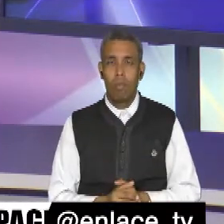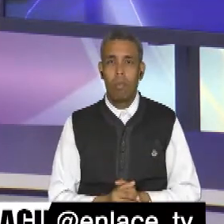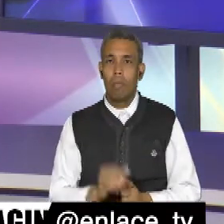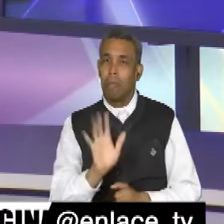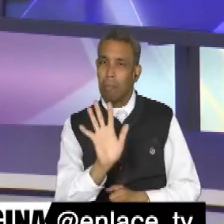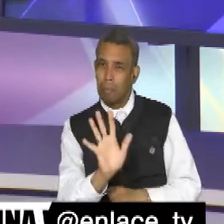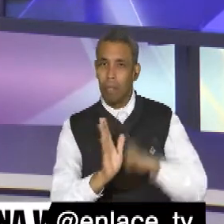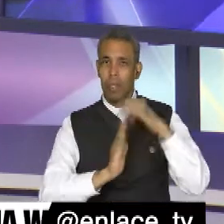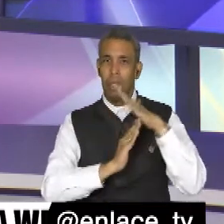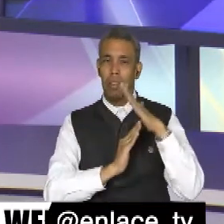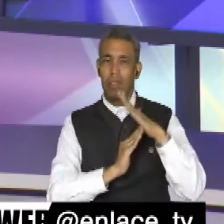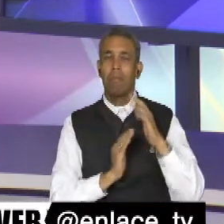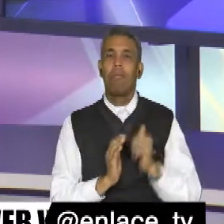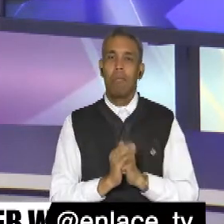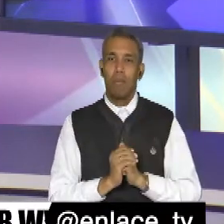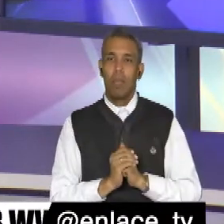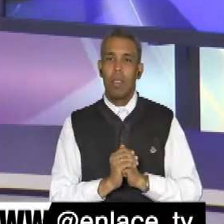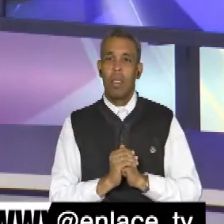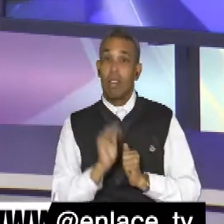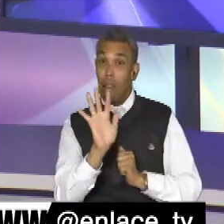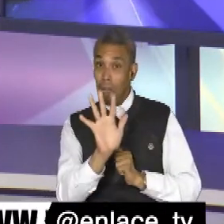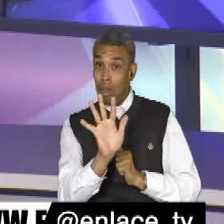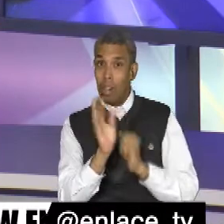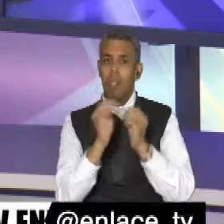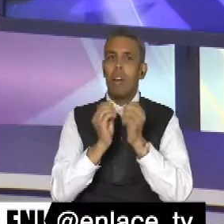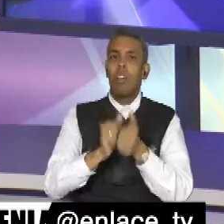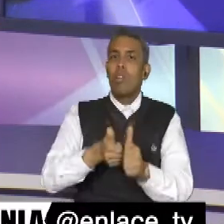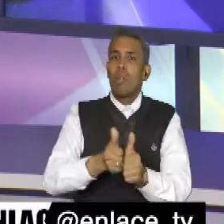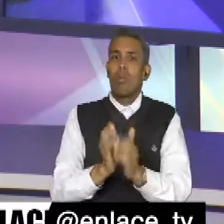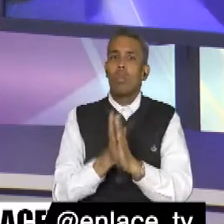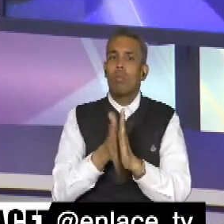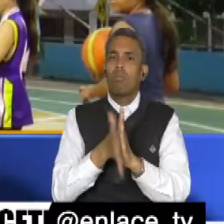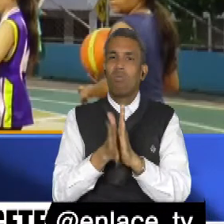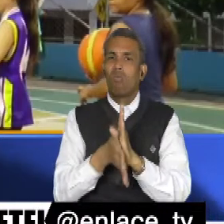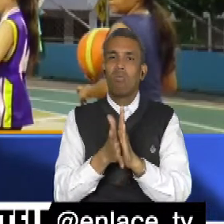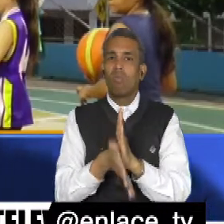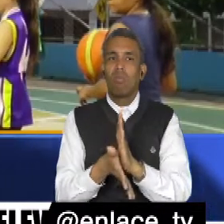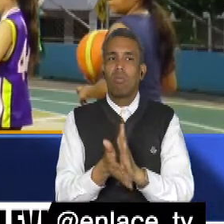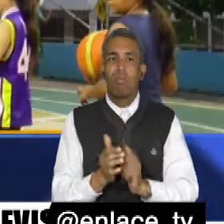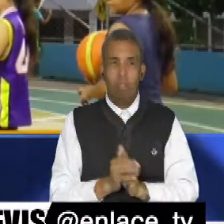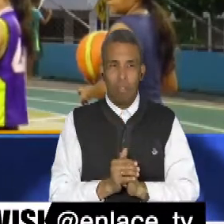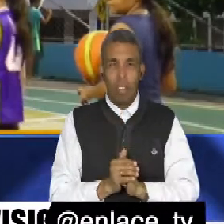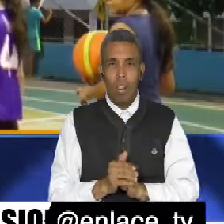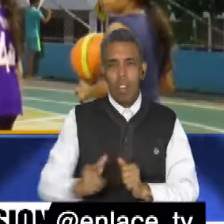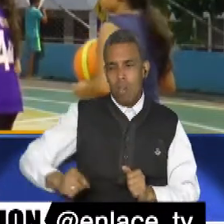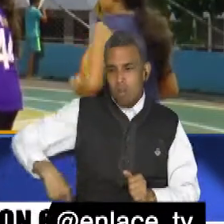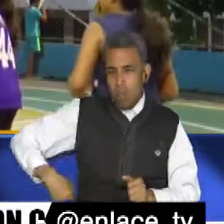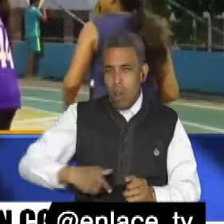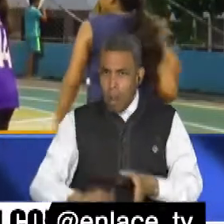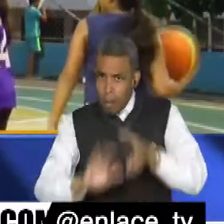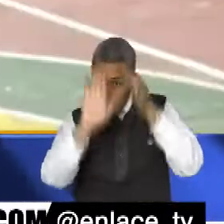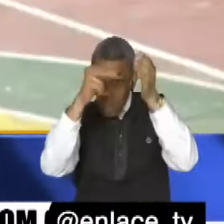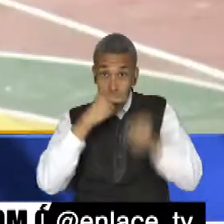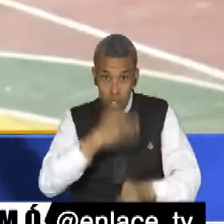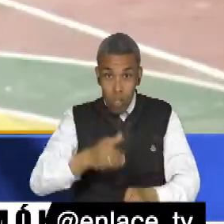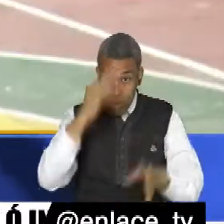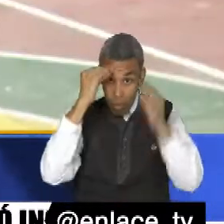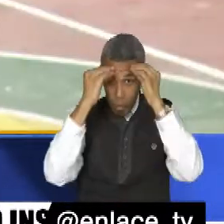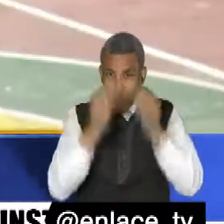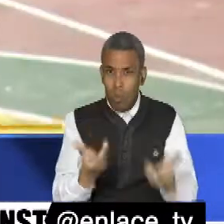una segunda pausa en Enlace Noticias. Al regresar en deportes, espera información sobre la Escuela de Baloncesto Los